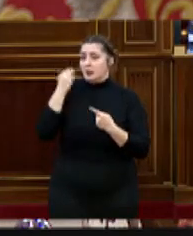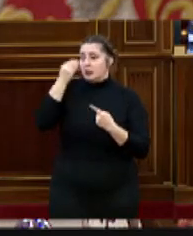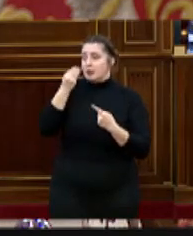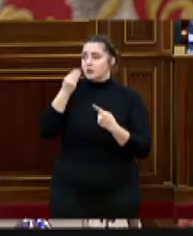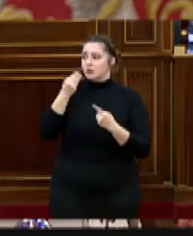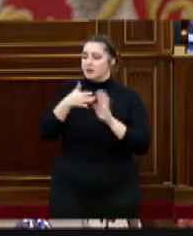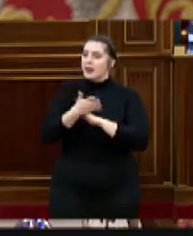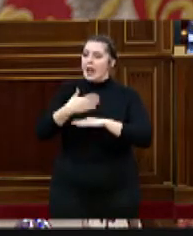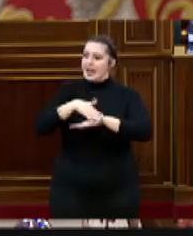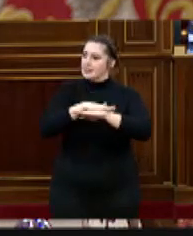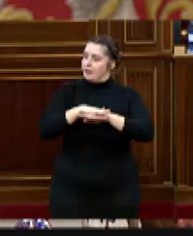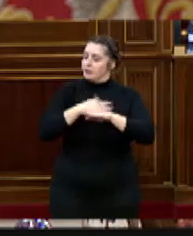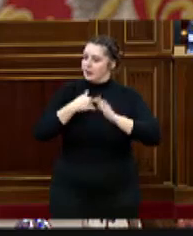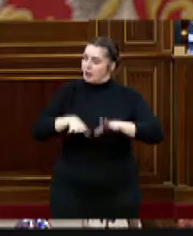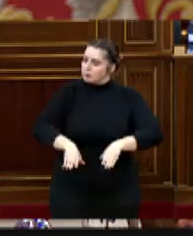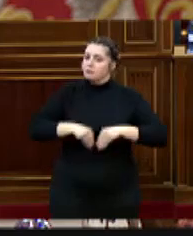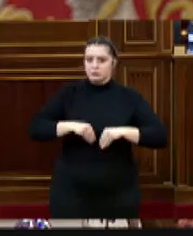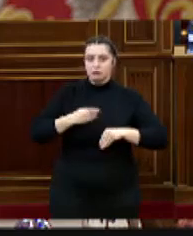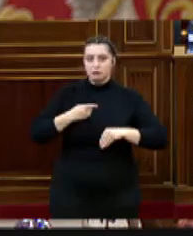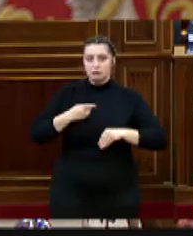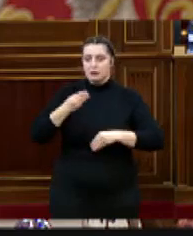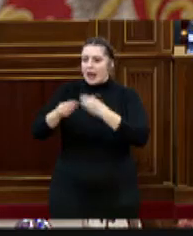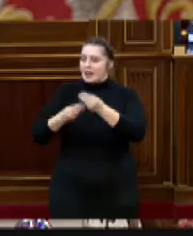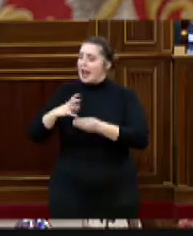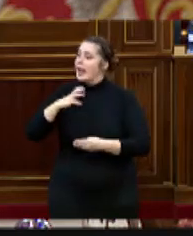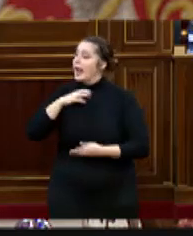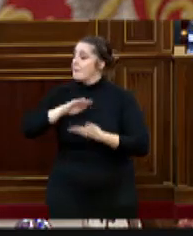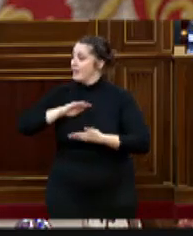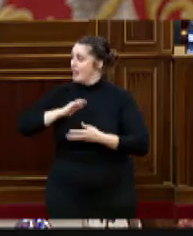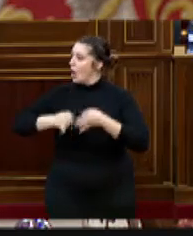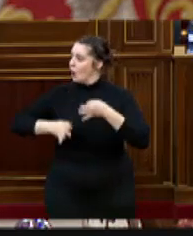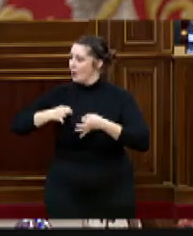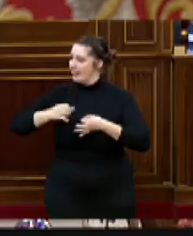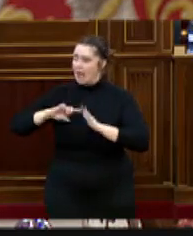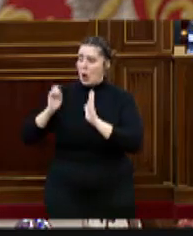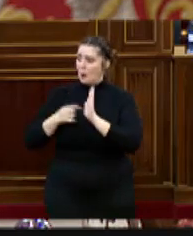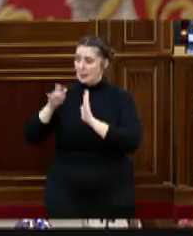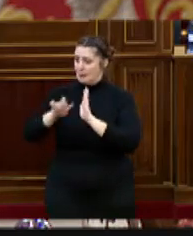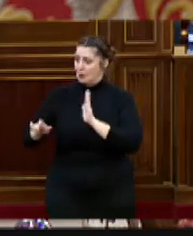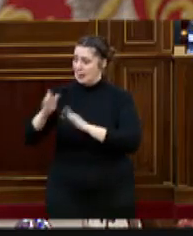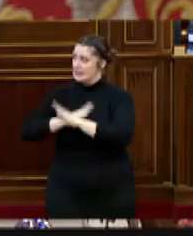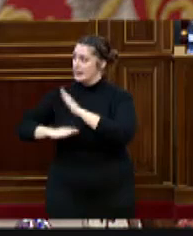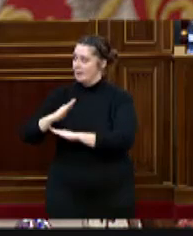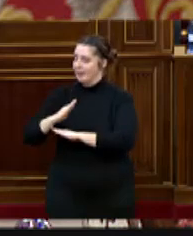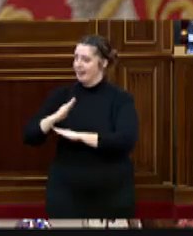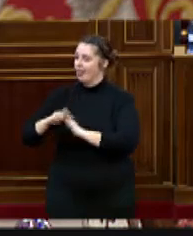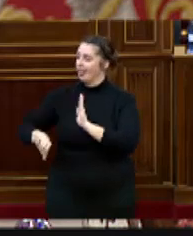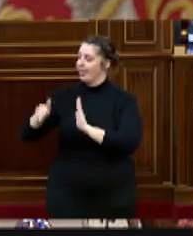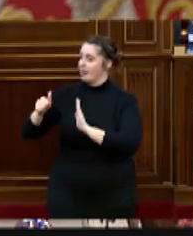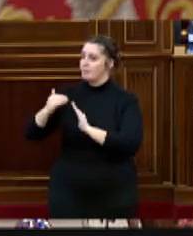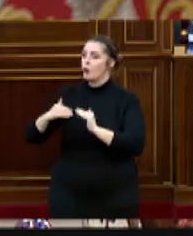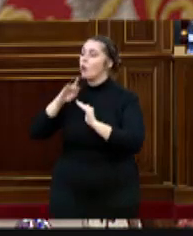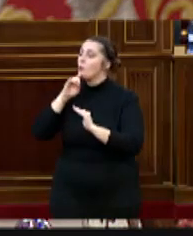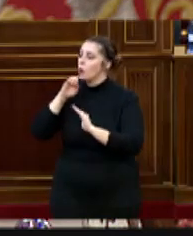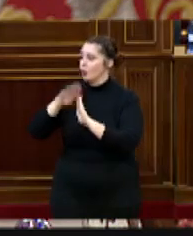el estado ASUME su deber de garantizar completamente el ejercicio de la capacidad jurídica de las personas con discapacidad en condiciones